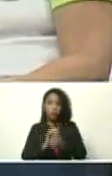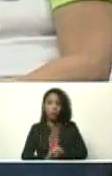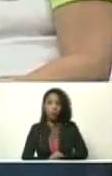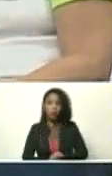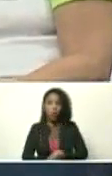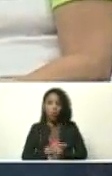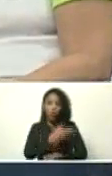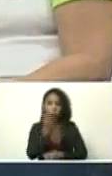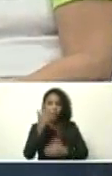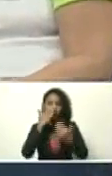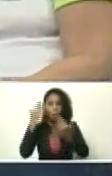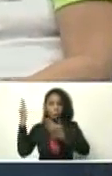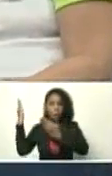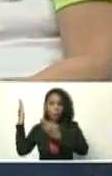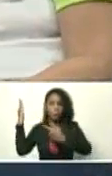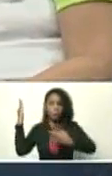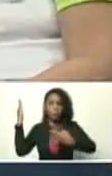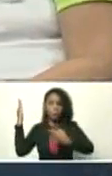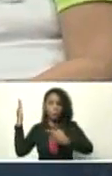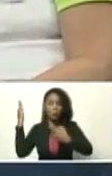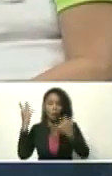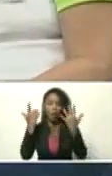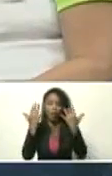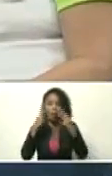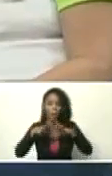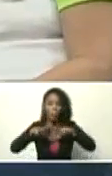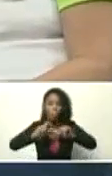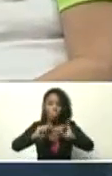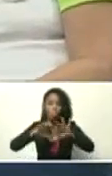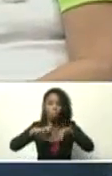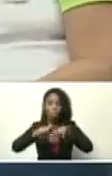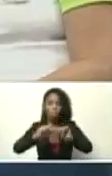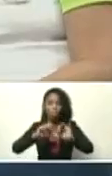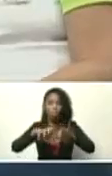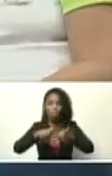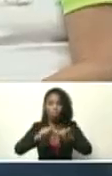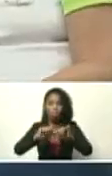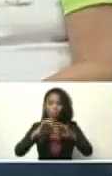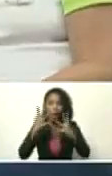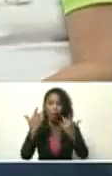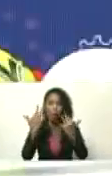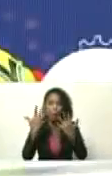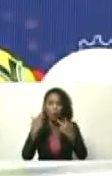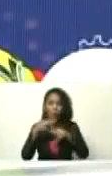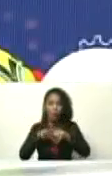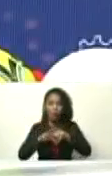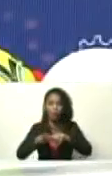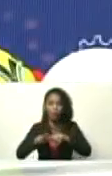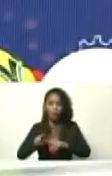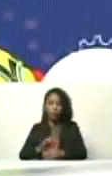ustedes ya lo van a ver, plastidedos y masas moldeables.